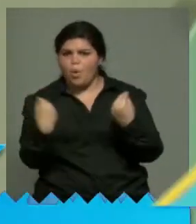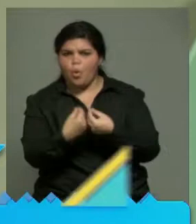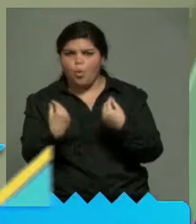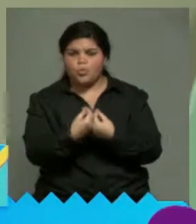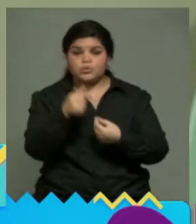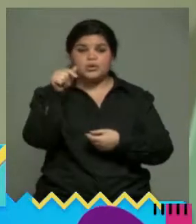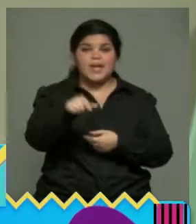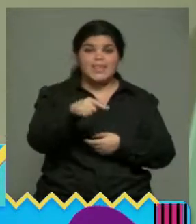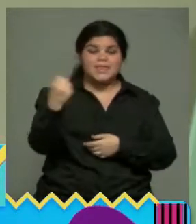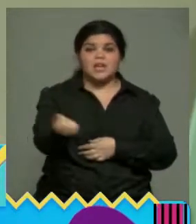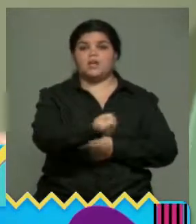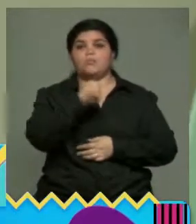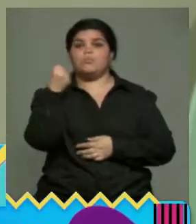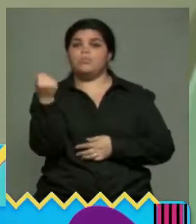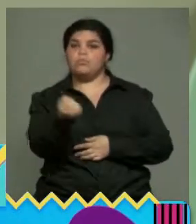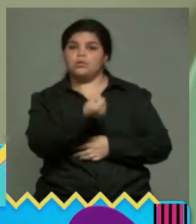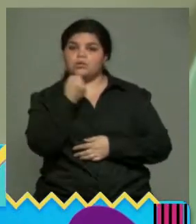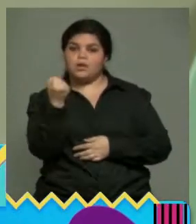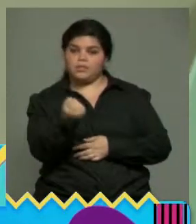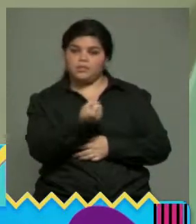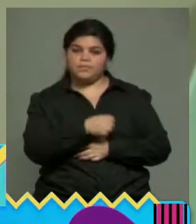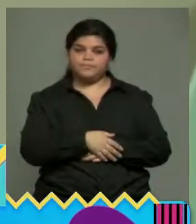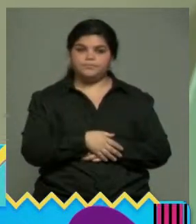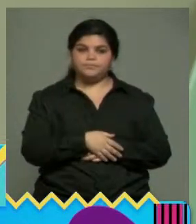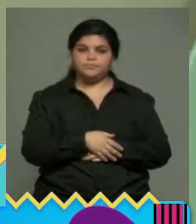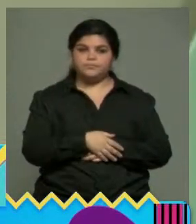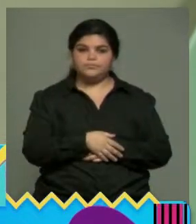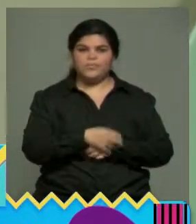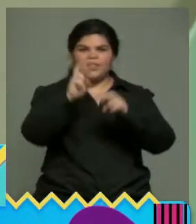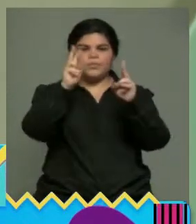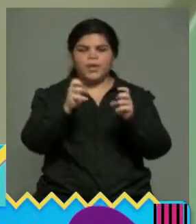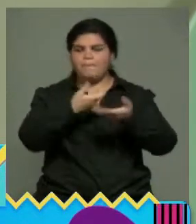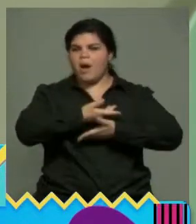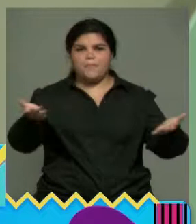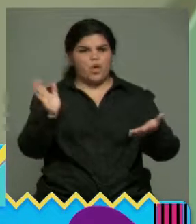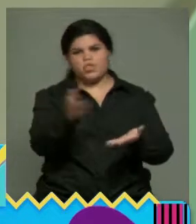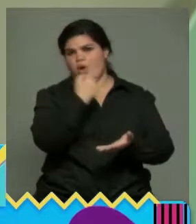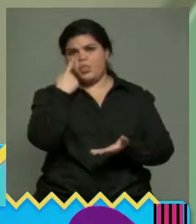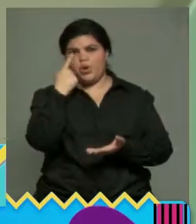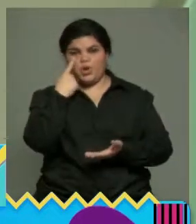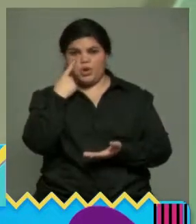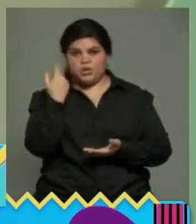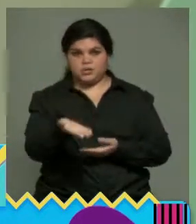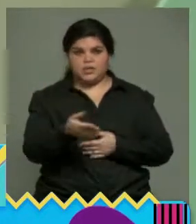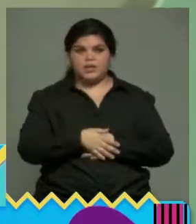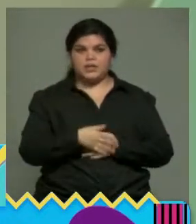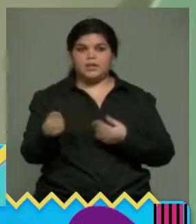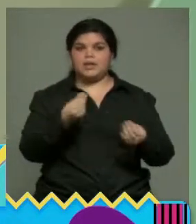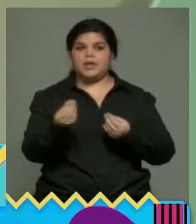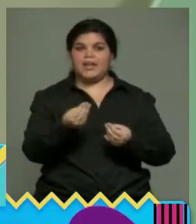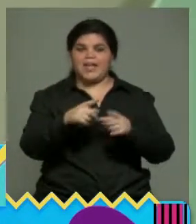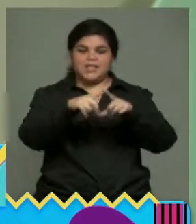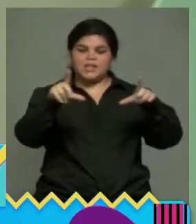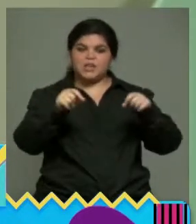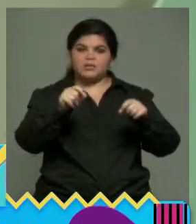tema más importante, es decir, no tan importante, más un tema que se hizo muy público, que fue el tema de la no retención de licencia. Por